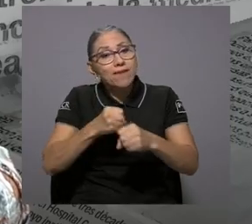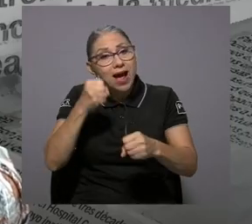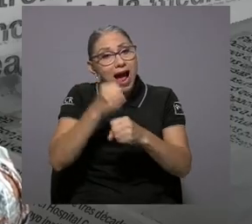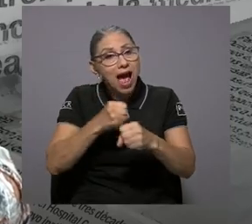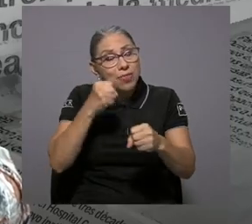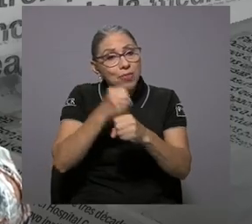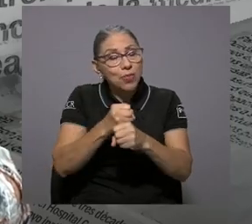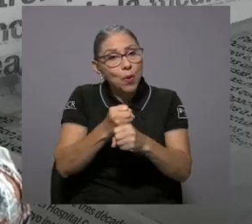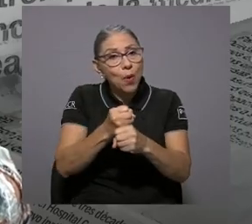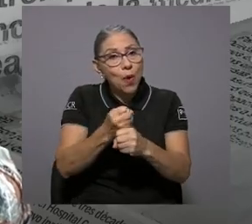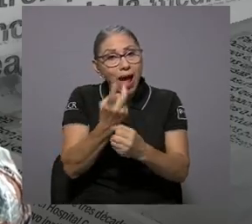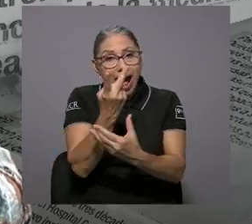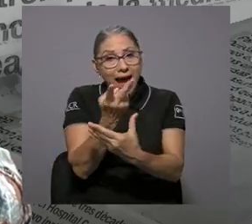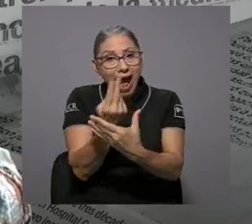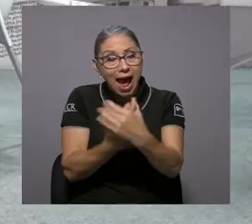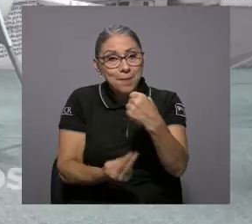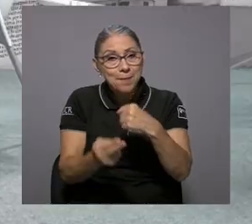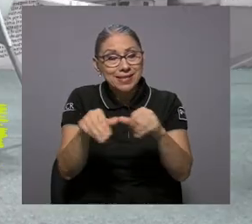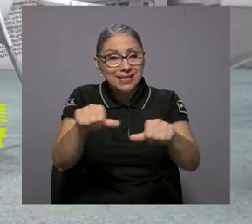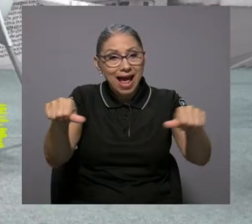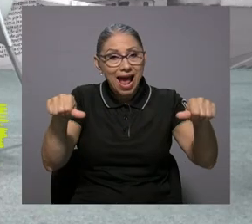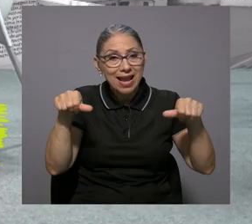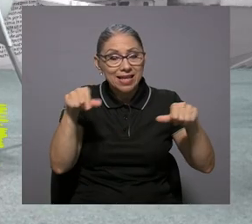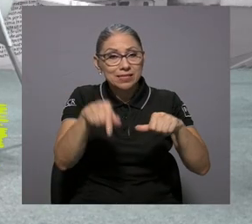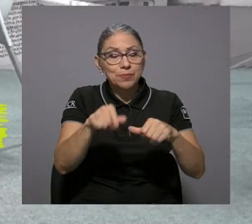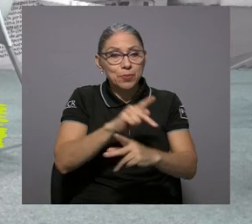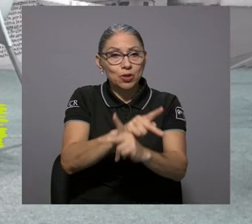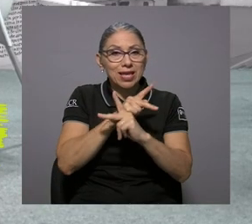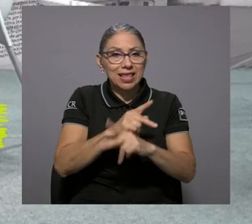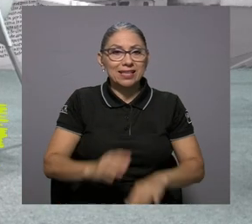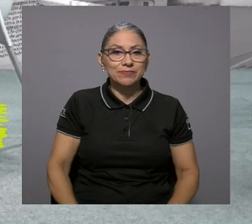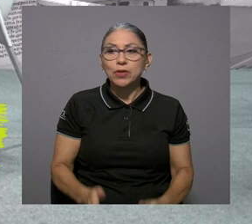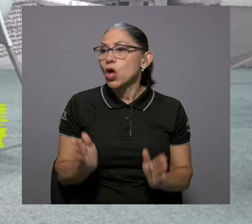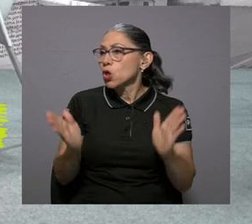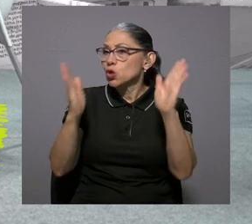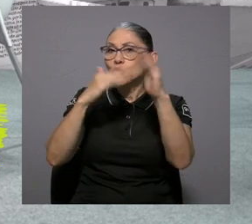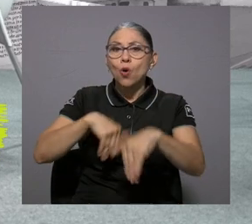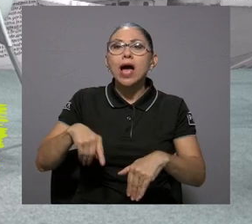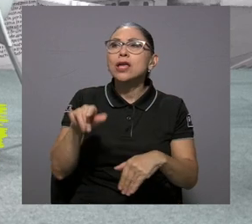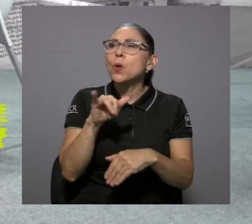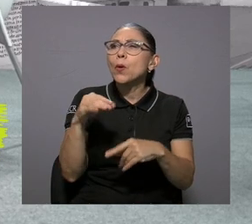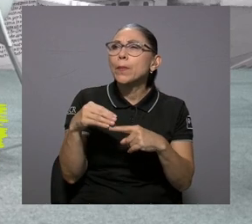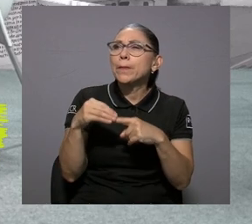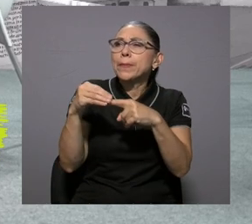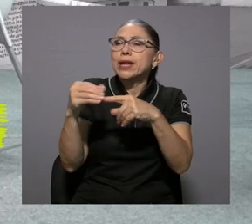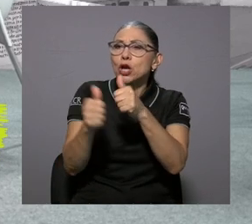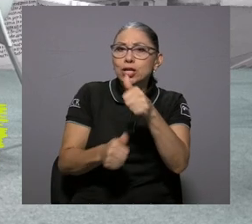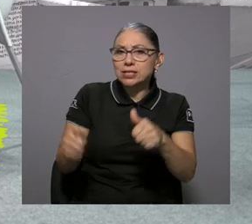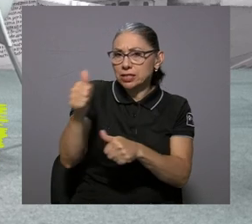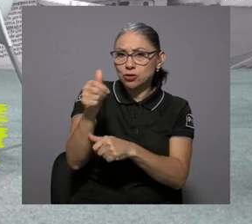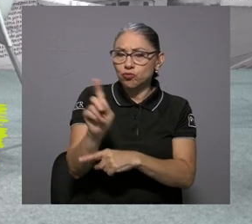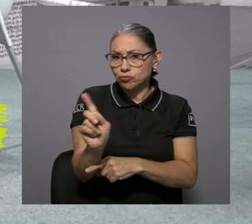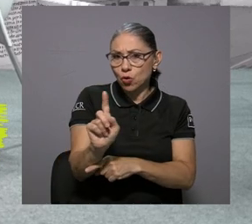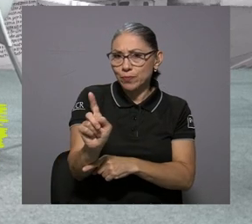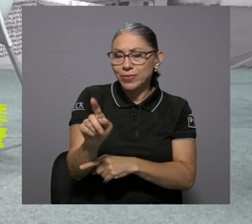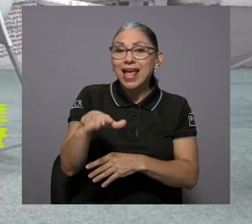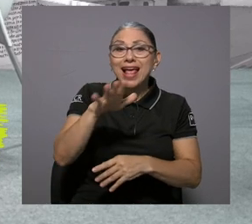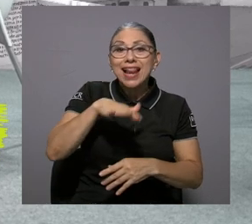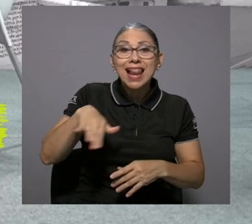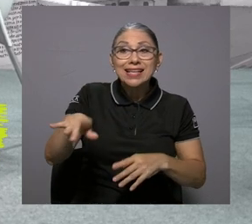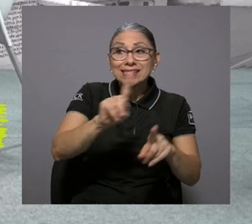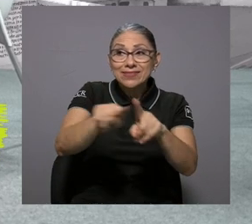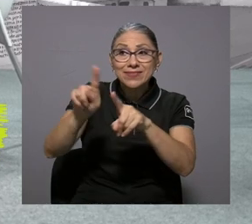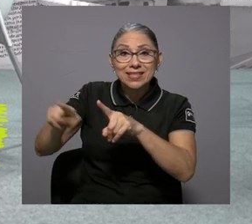ambas áreas protegidas. No tenemos priorización, sino la priorización que hacen las